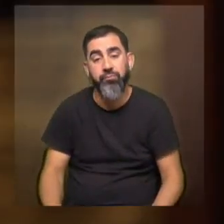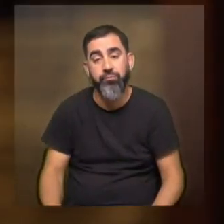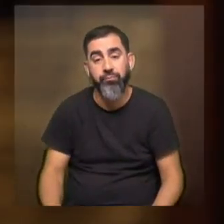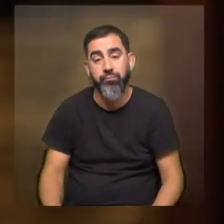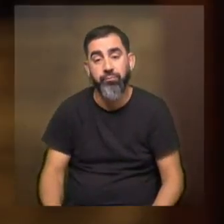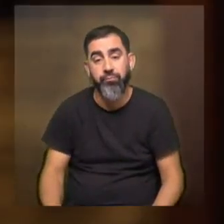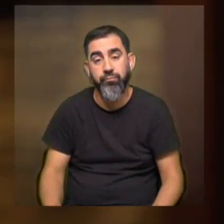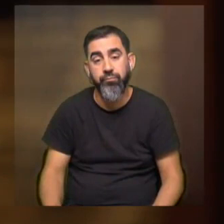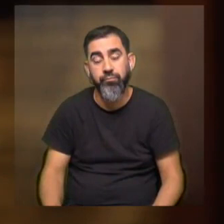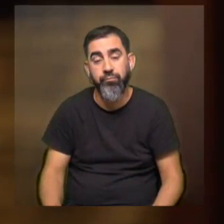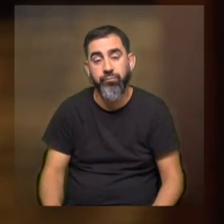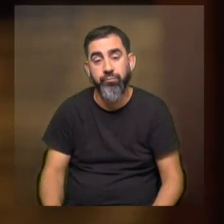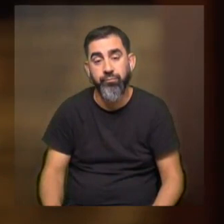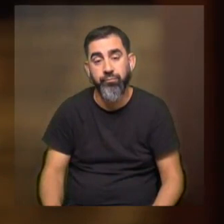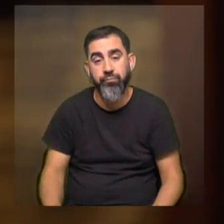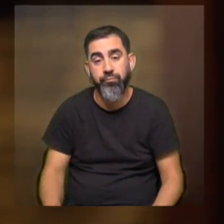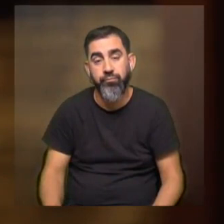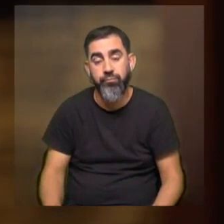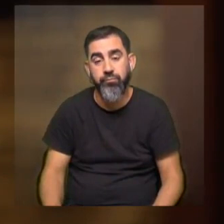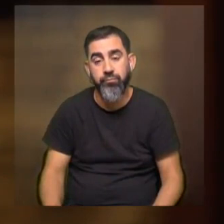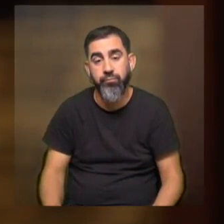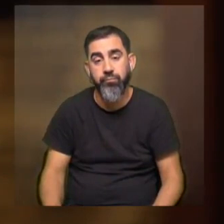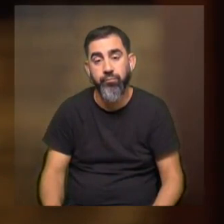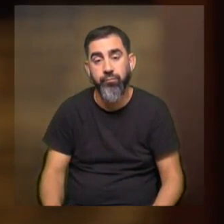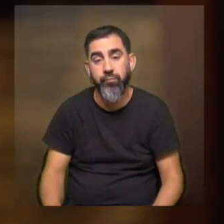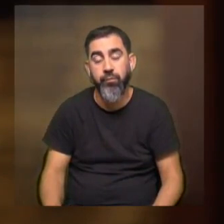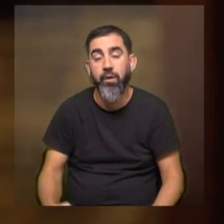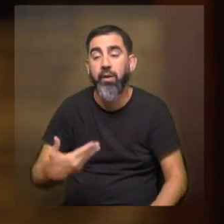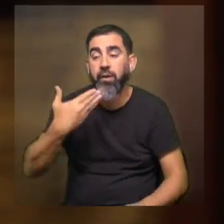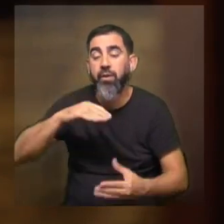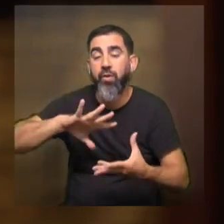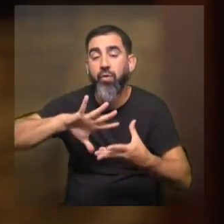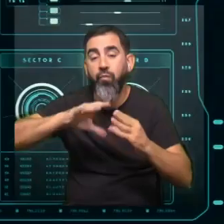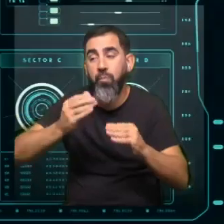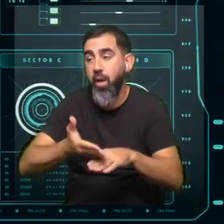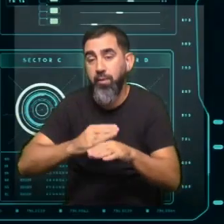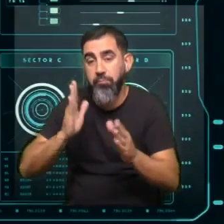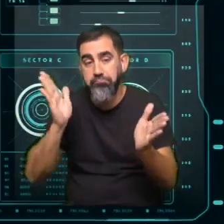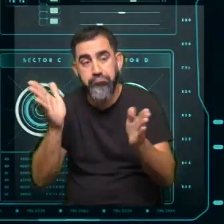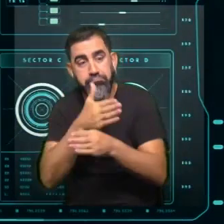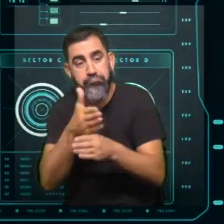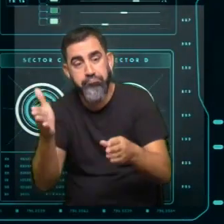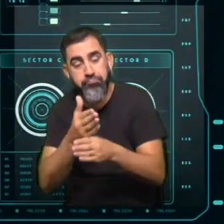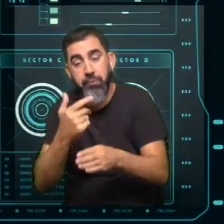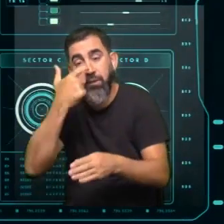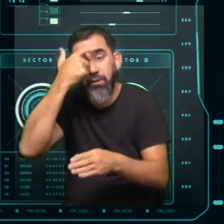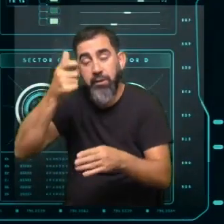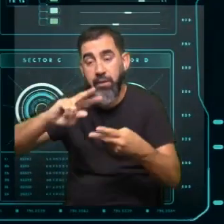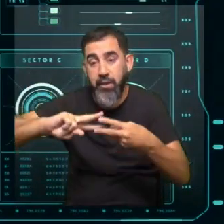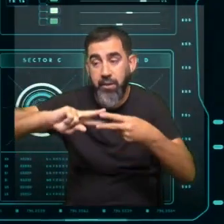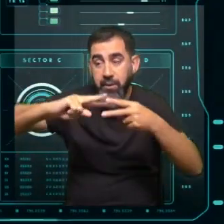revoluciones a nivel de comprensión de mapas antes ocultos. Las técnicas